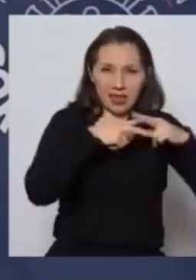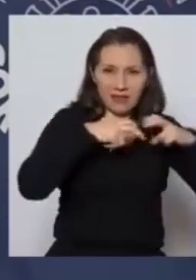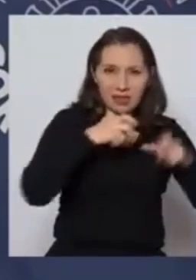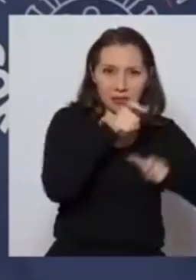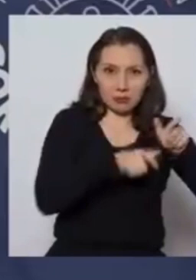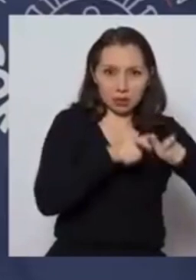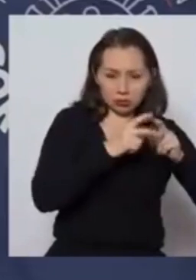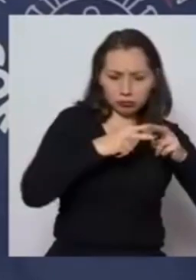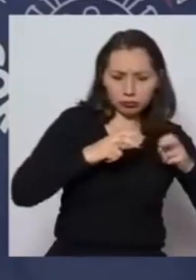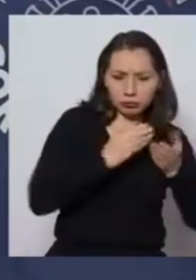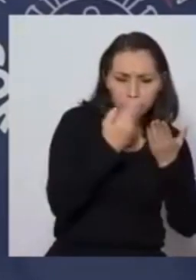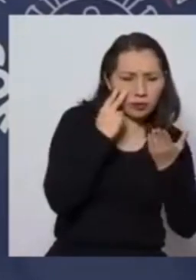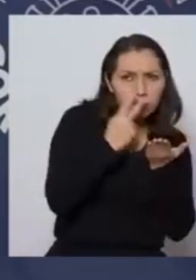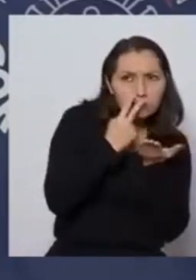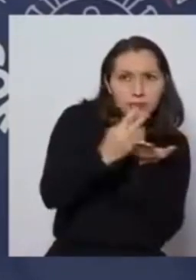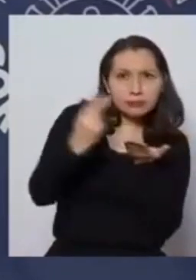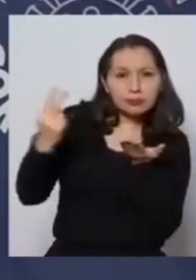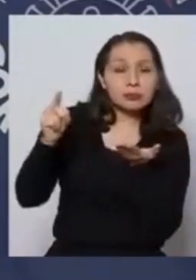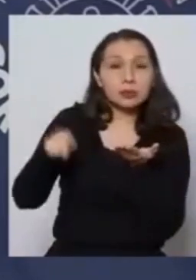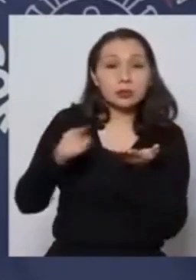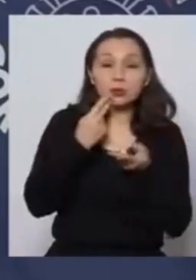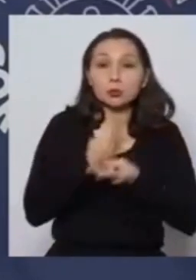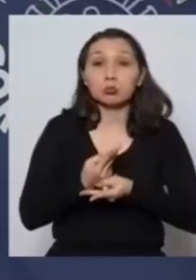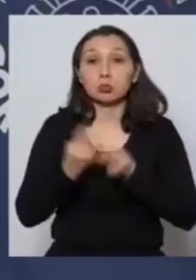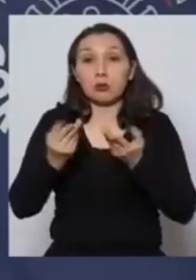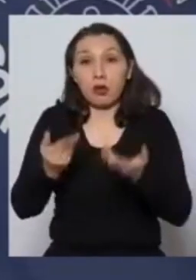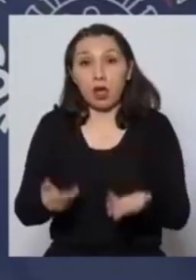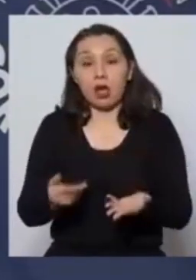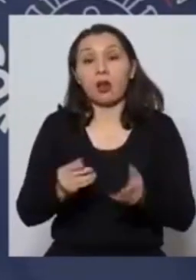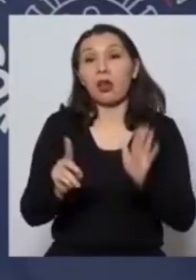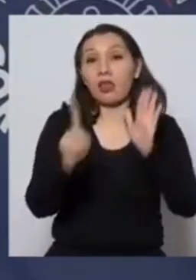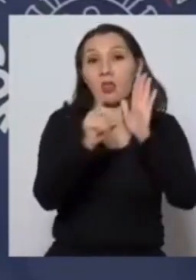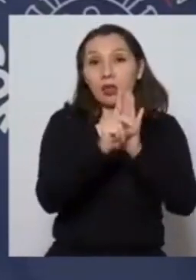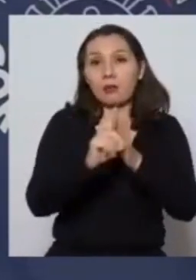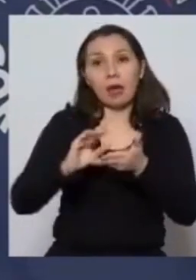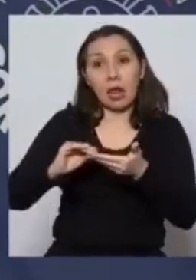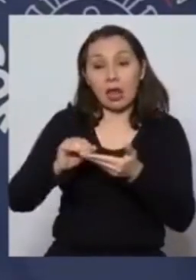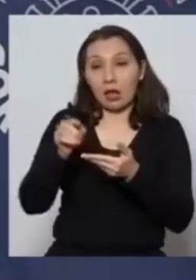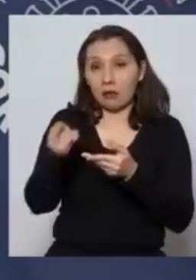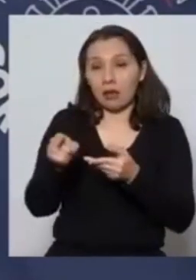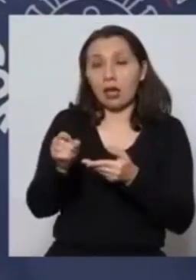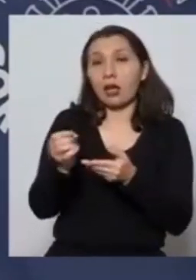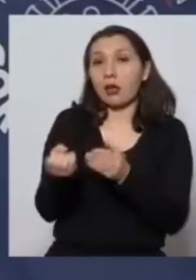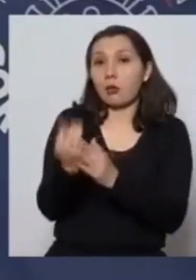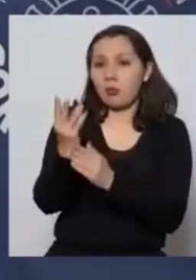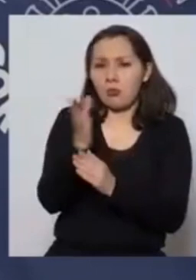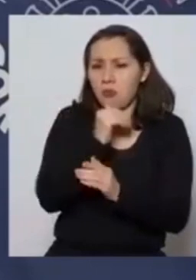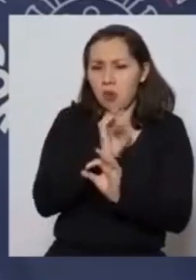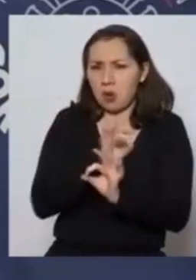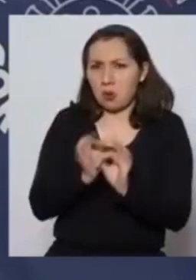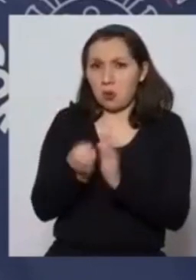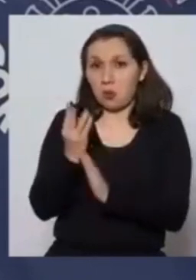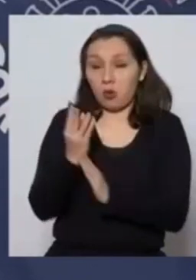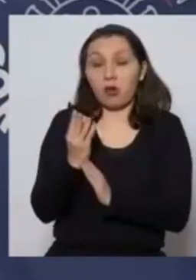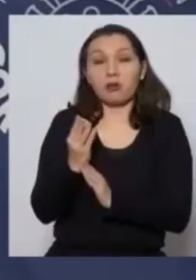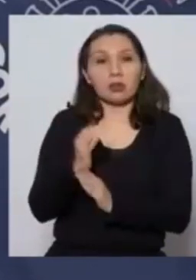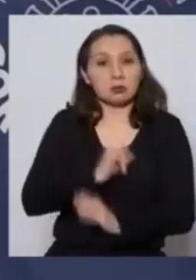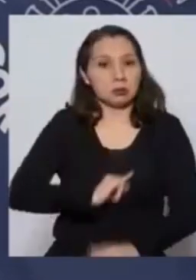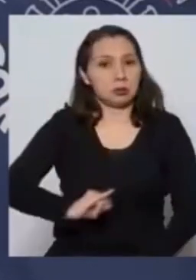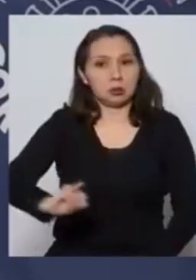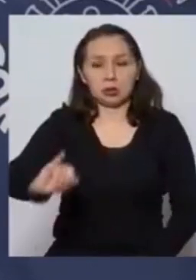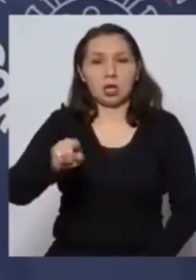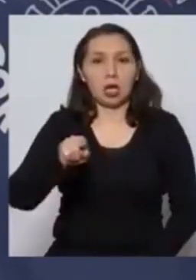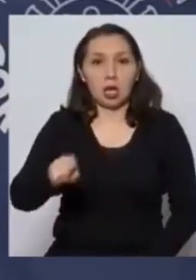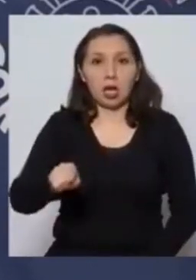también, y es en ese contexto que se ha publicado este decreto que, para corregirla usted, no tiene novedad. Desde